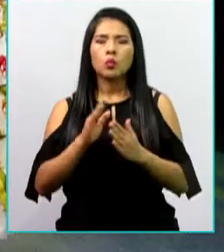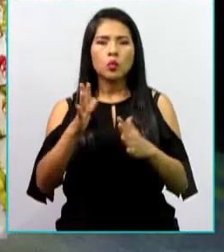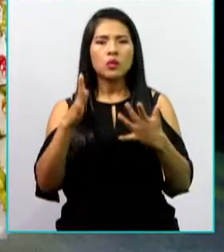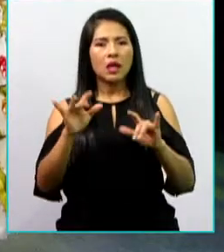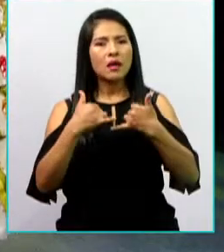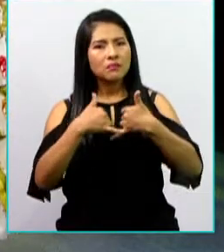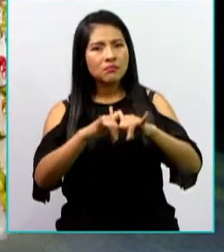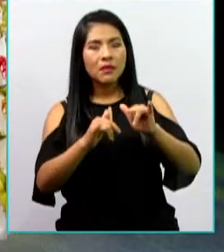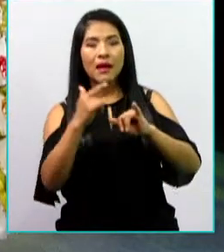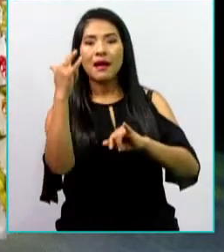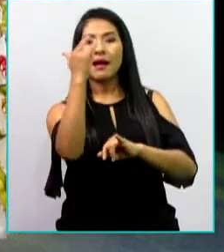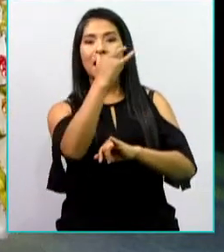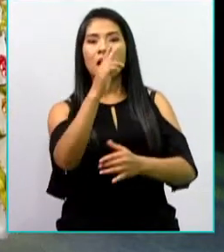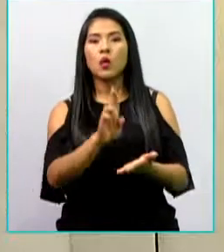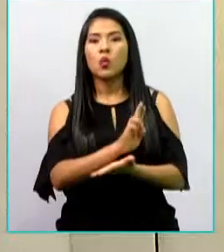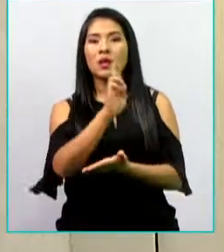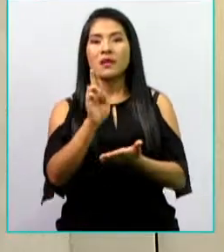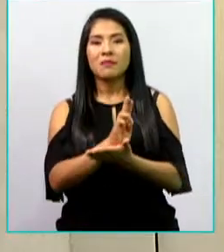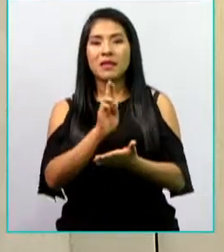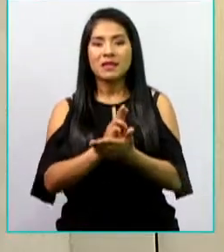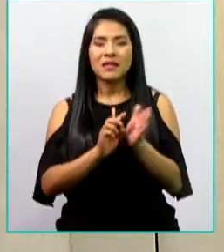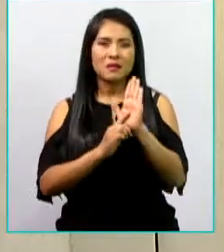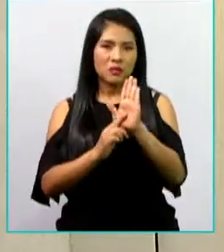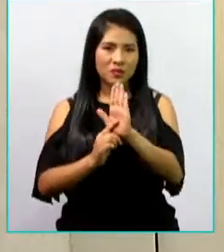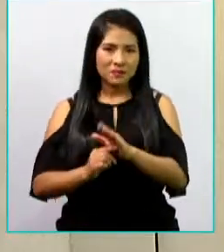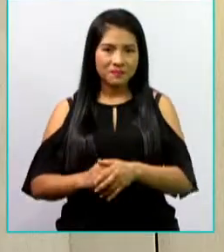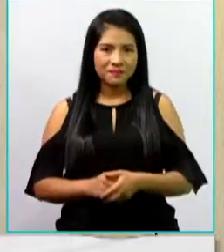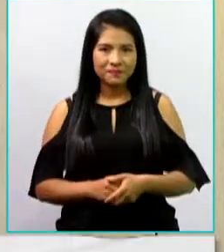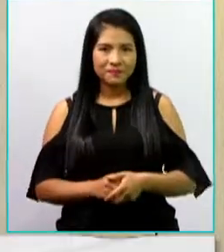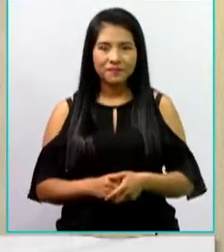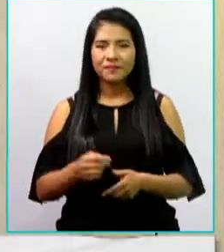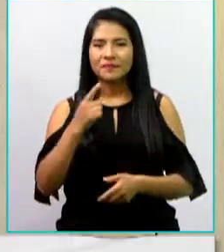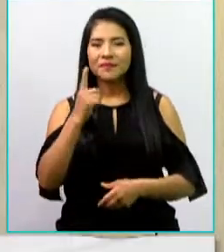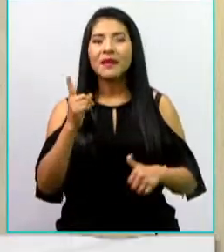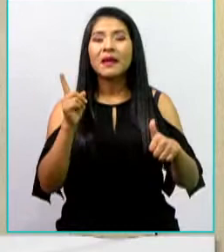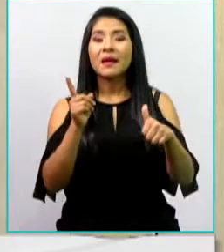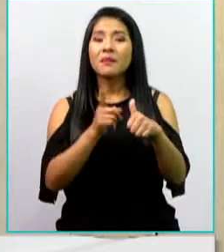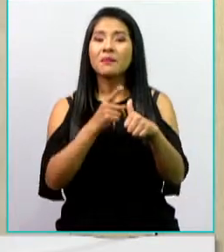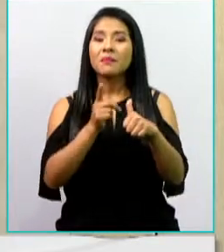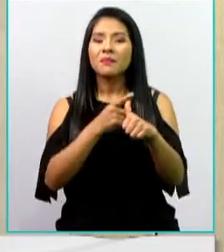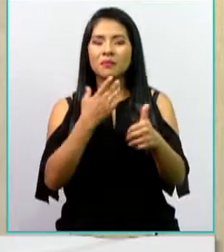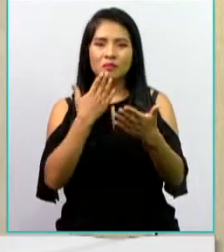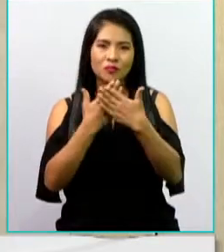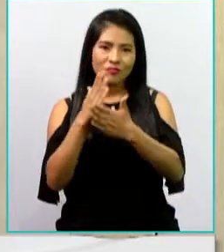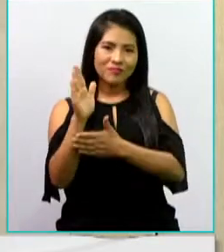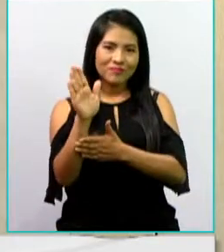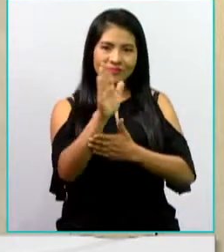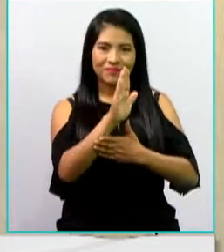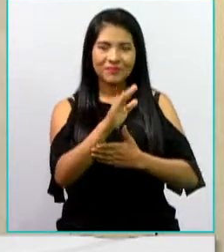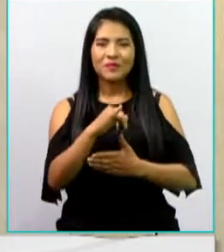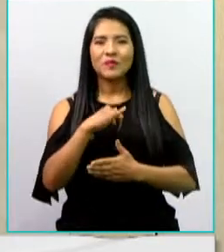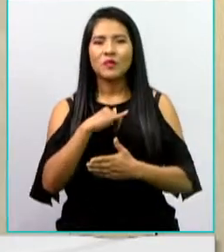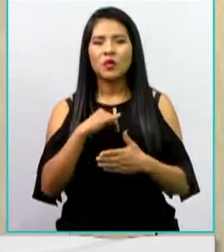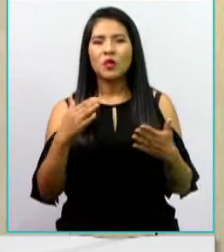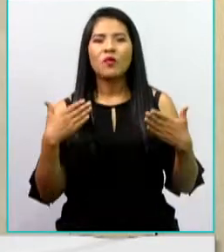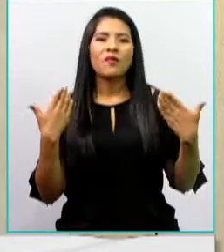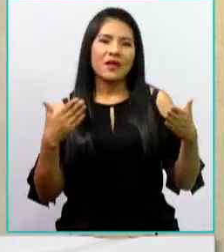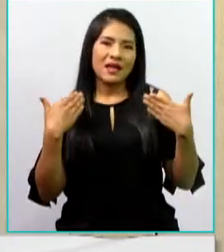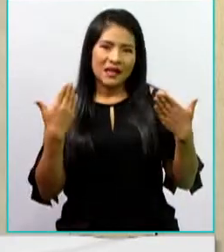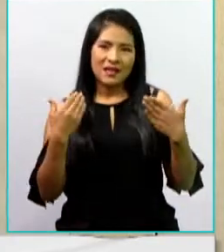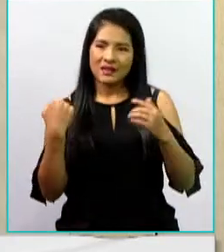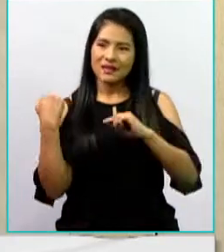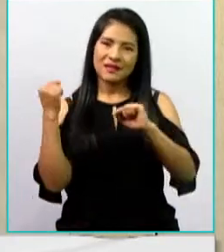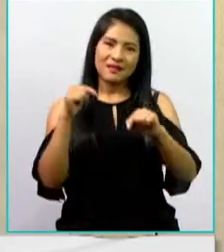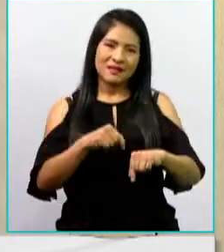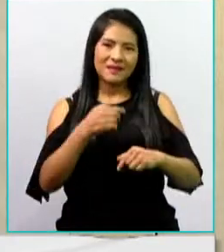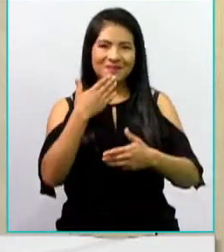UPEA. Sí, primeramente, muy buenas tardes. Me siento feliz porque me dieron la bienvenida,